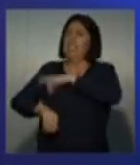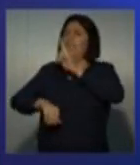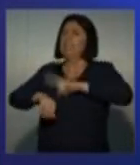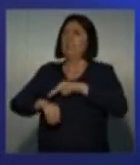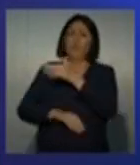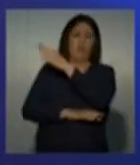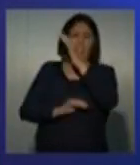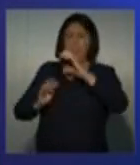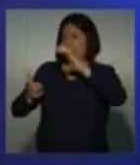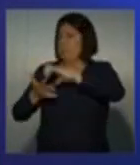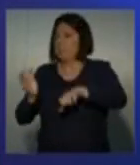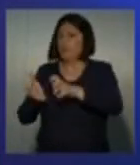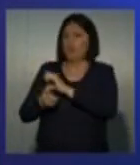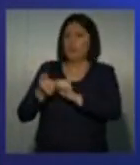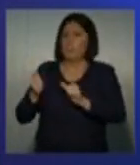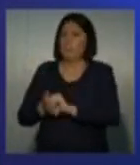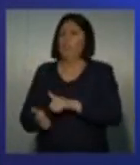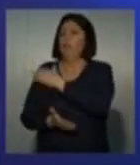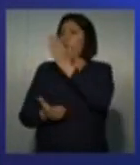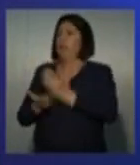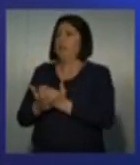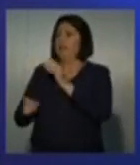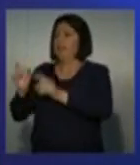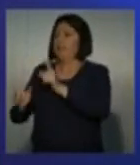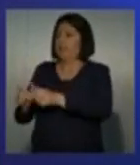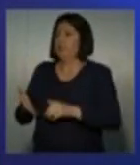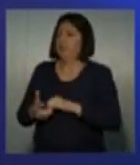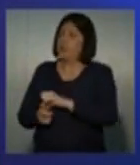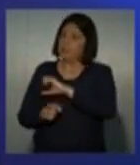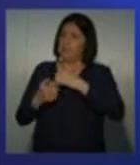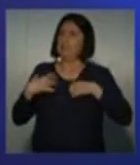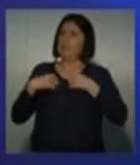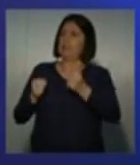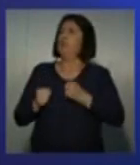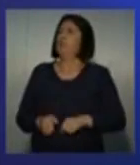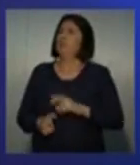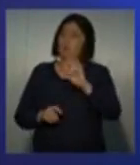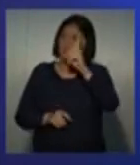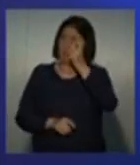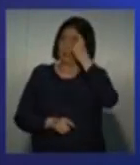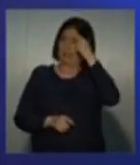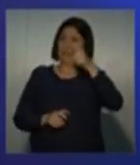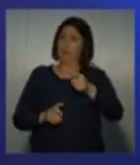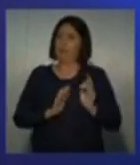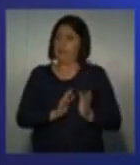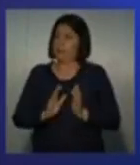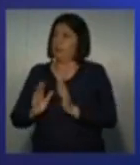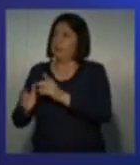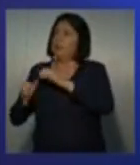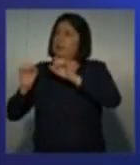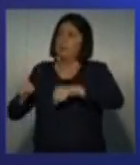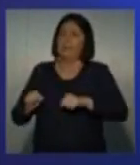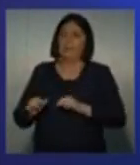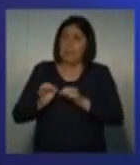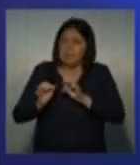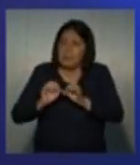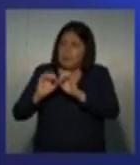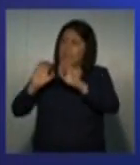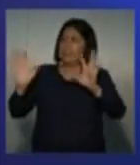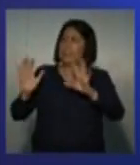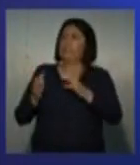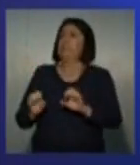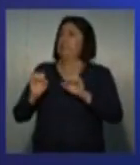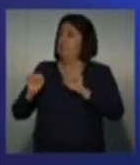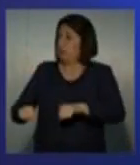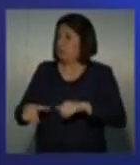generando problemas sociales y de salud. Vamos a implementar una política de ordenamiento territorial para definir con absoluta claridad dónde se